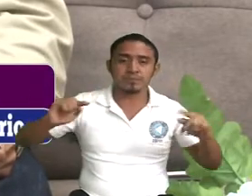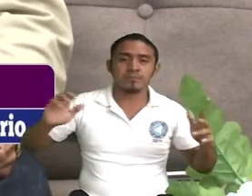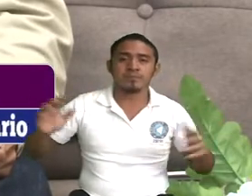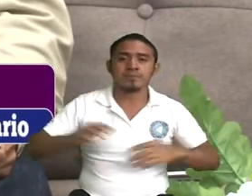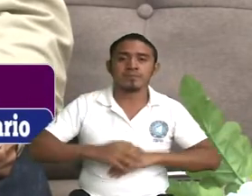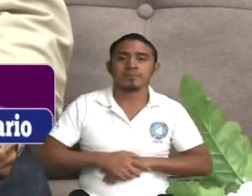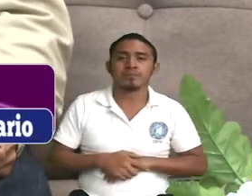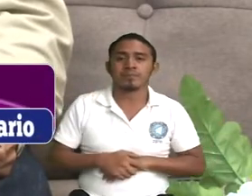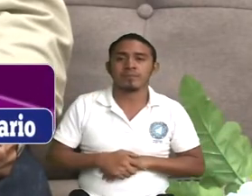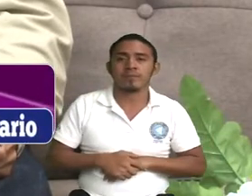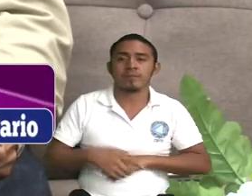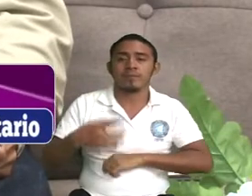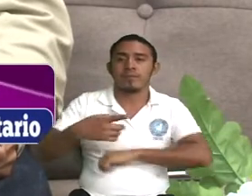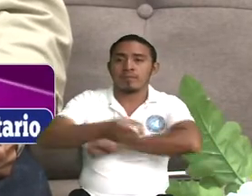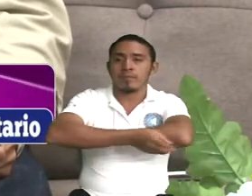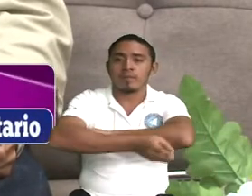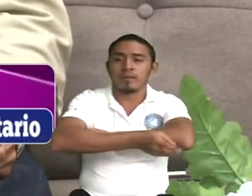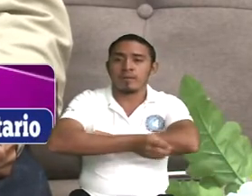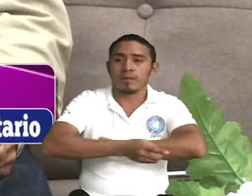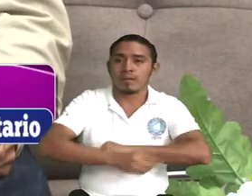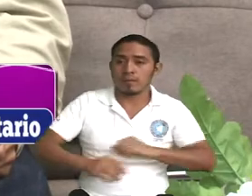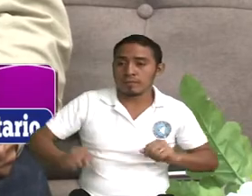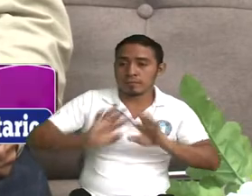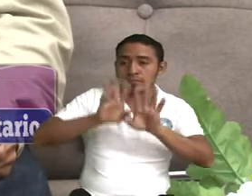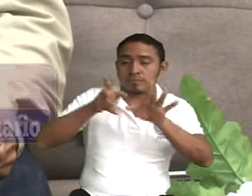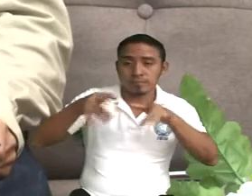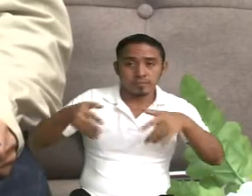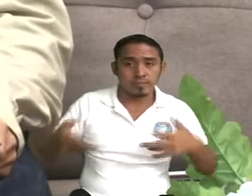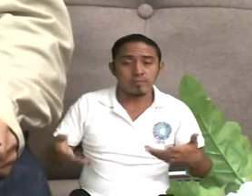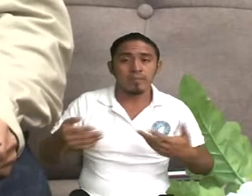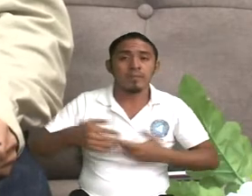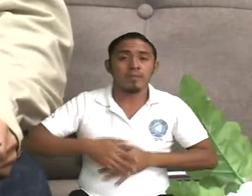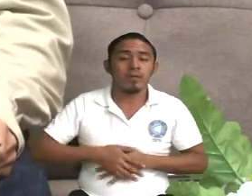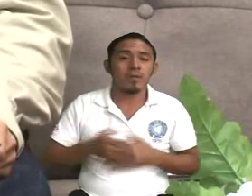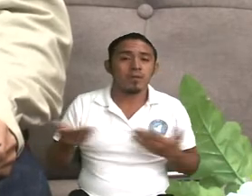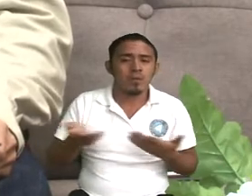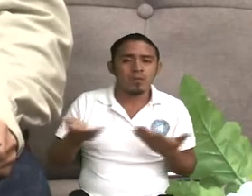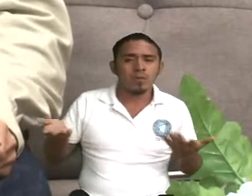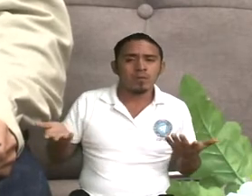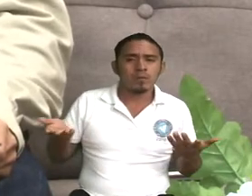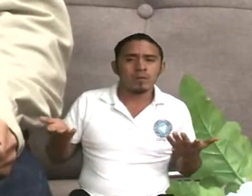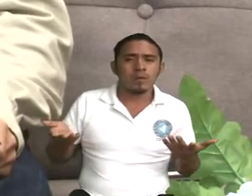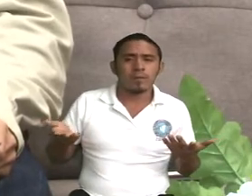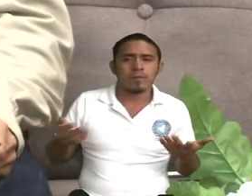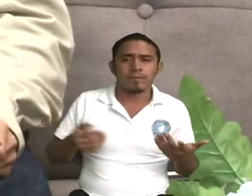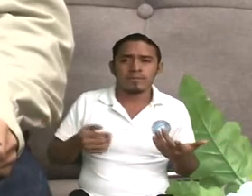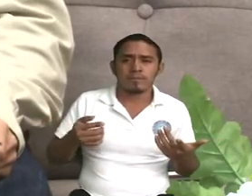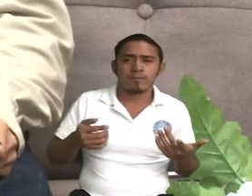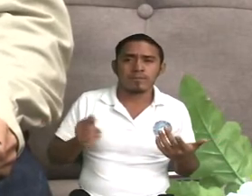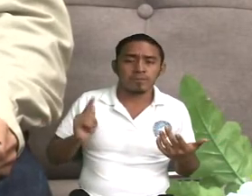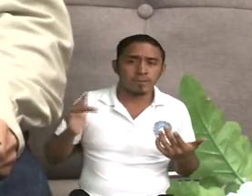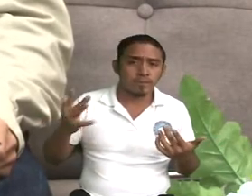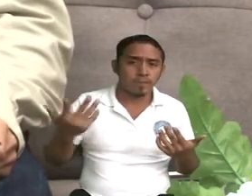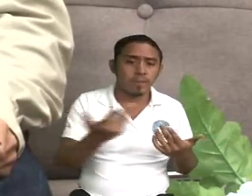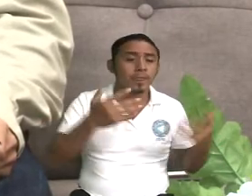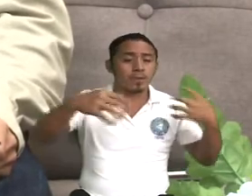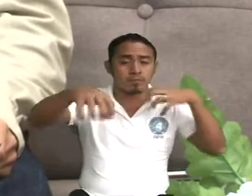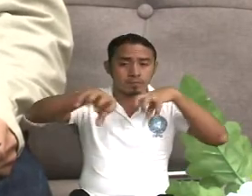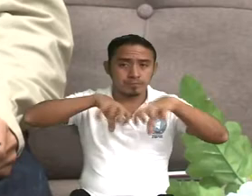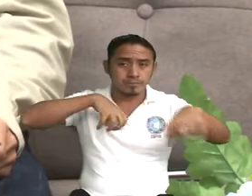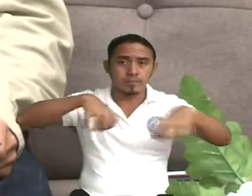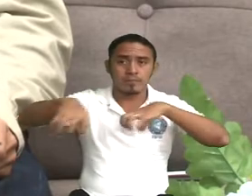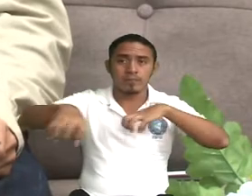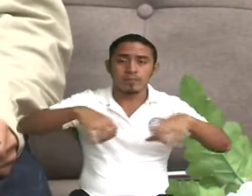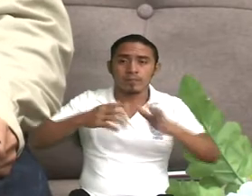el comandante Daniel y la compañera Rosario de meter en todas las